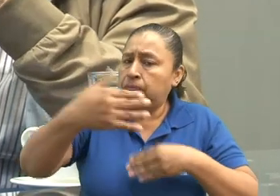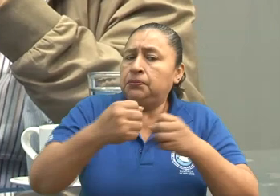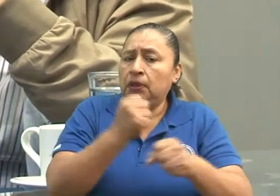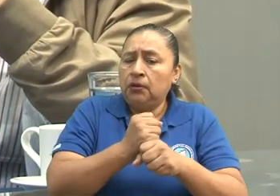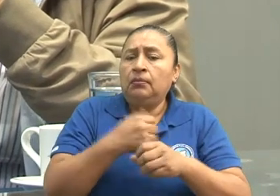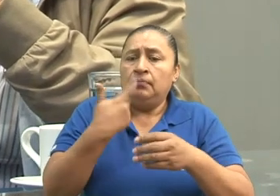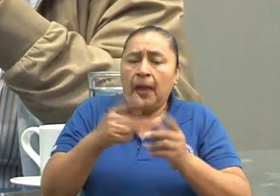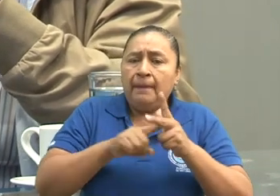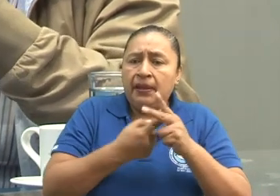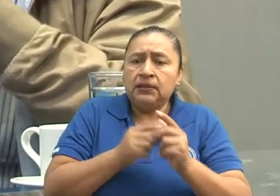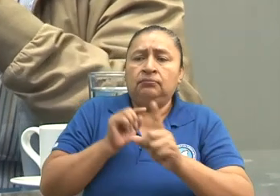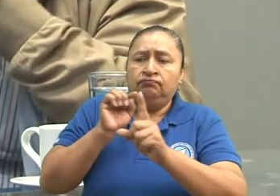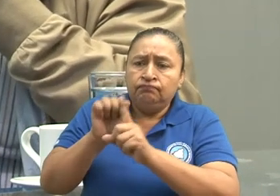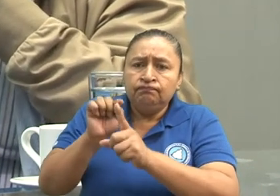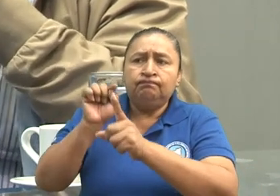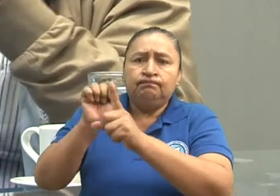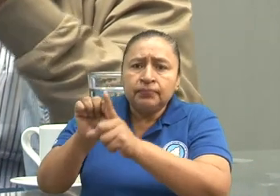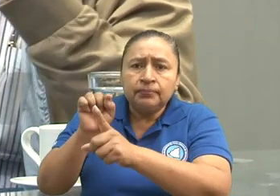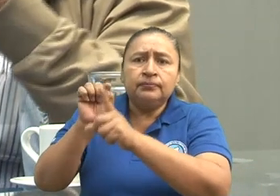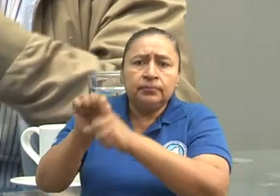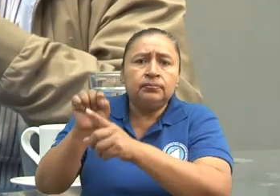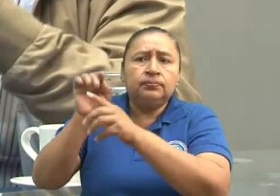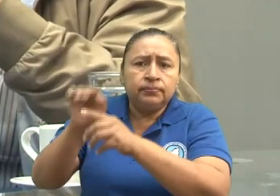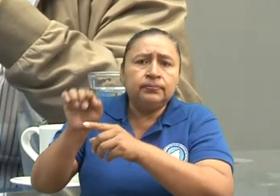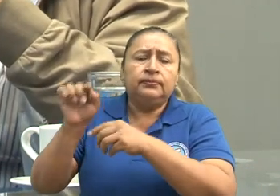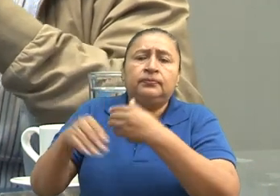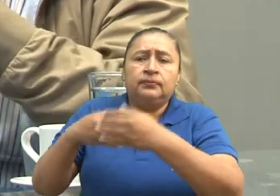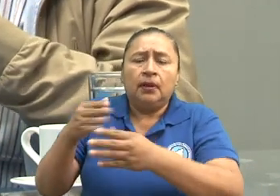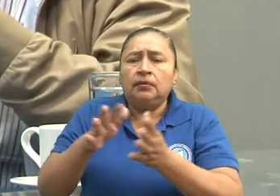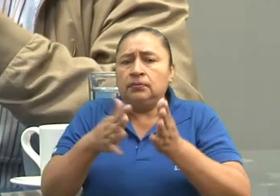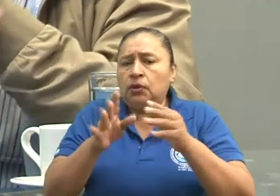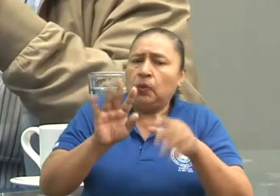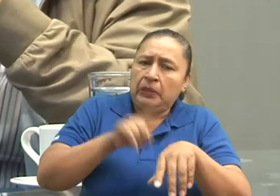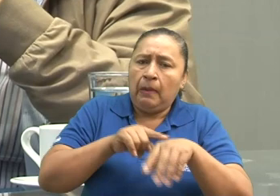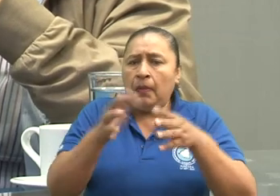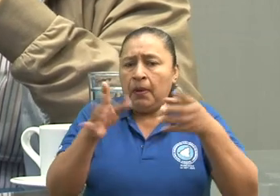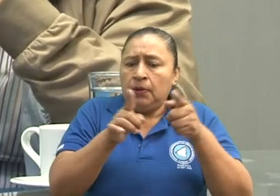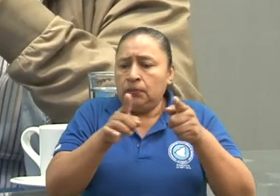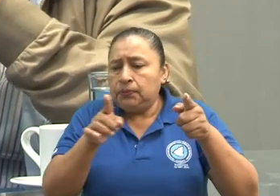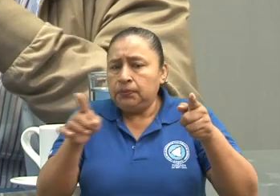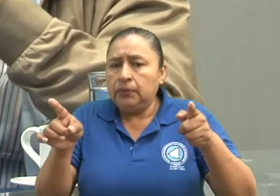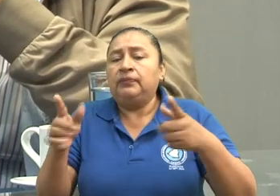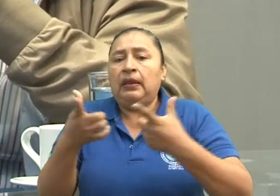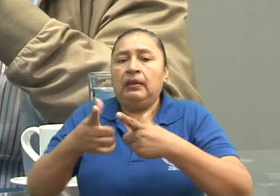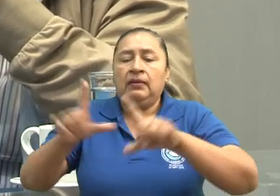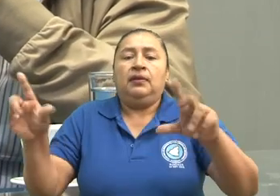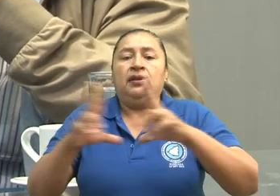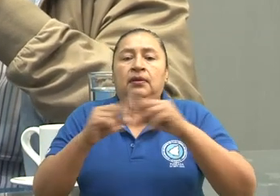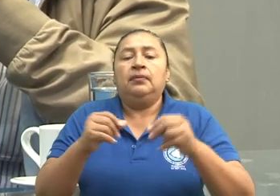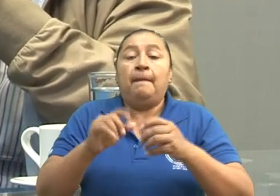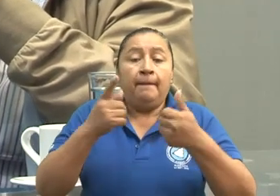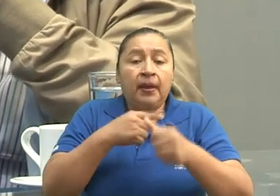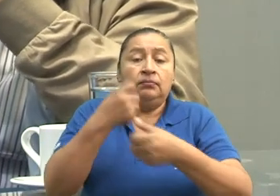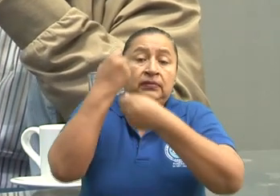dando golpes, va dando acciones que permiten que en un tiempo relativamente corto se logre la liberación de Nicaragua encabezada por el